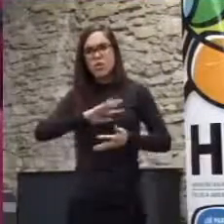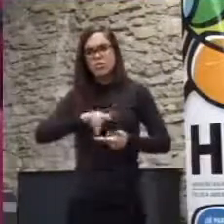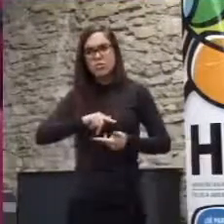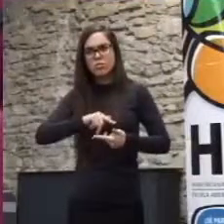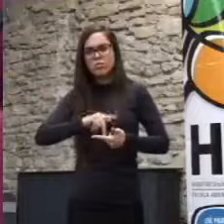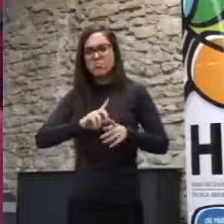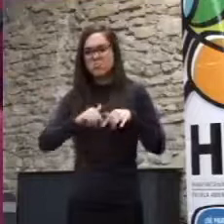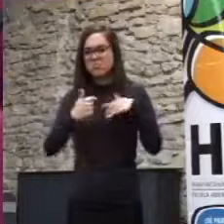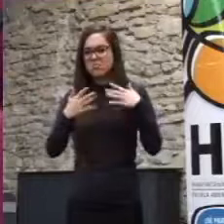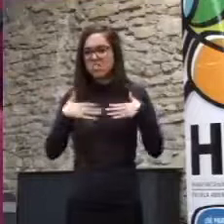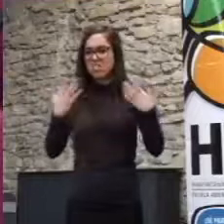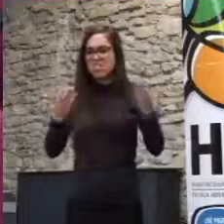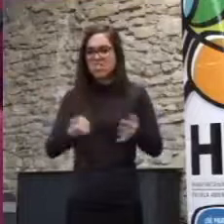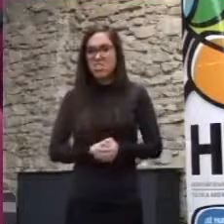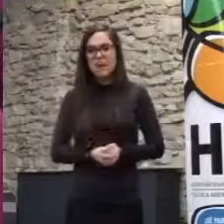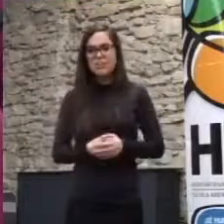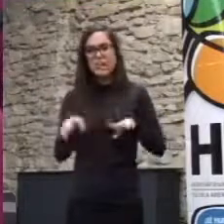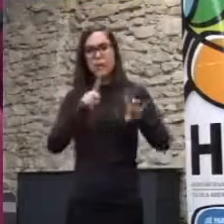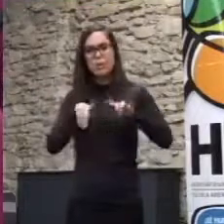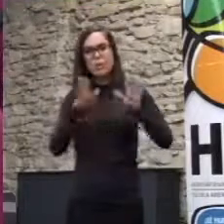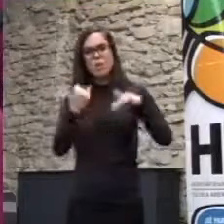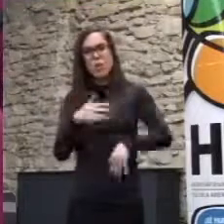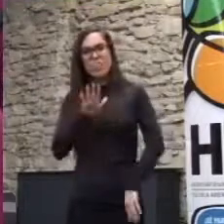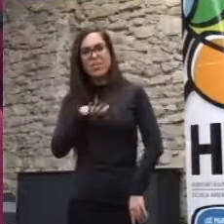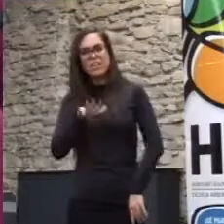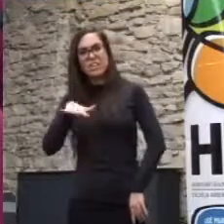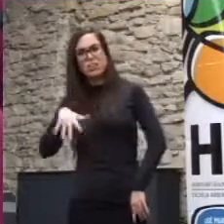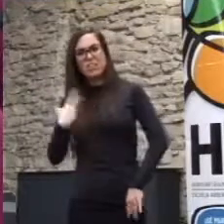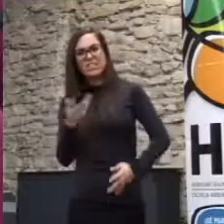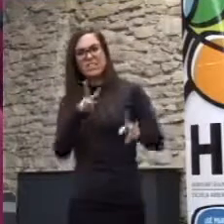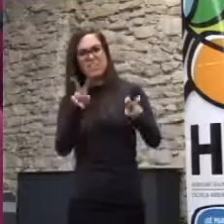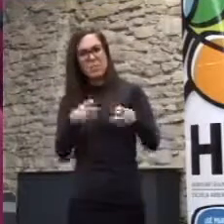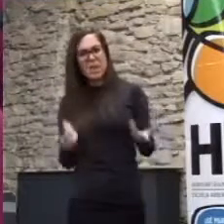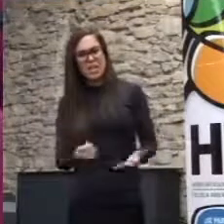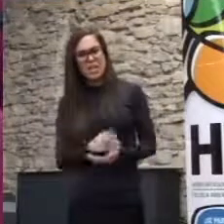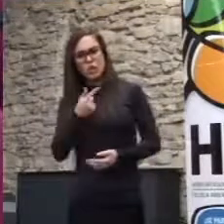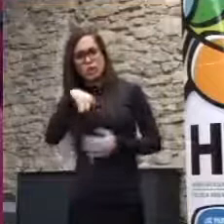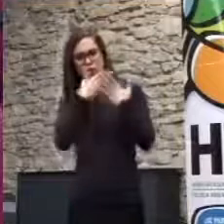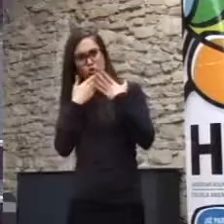los 5 meses y se ha reducido a menos de la mitad. ¿Hacéis ese estudio?